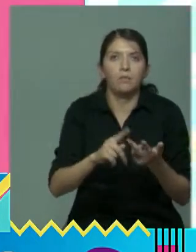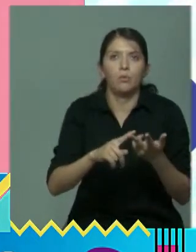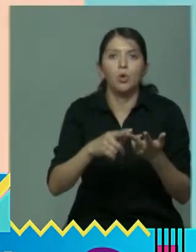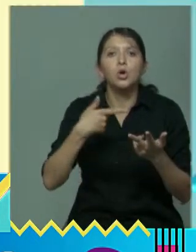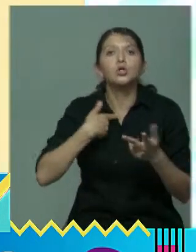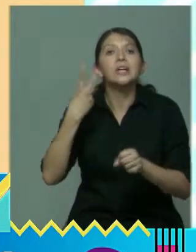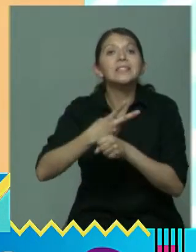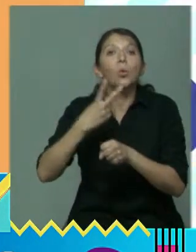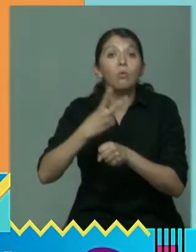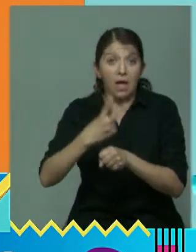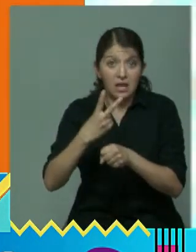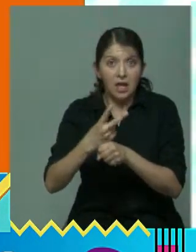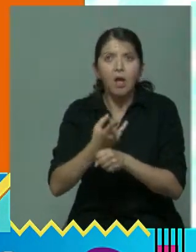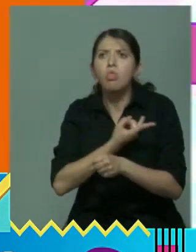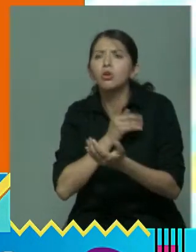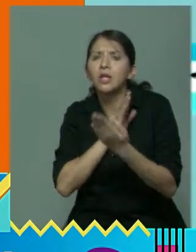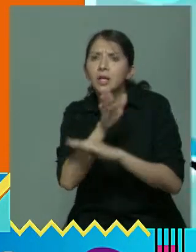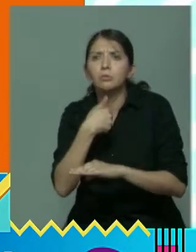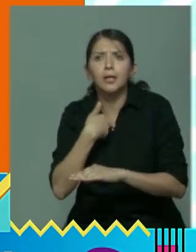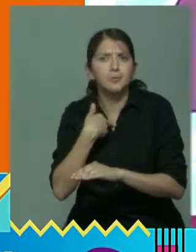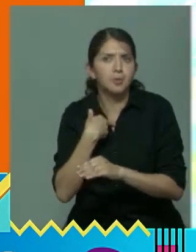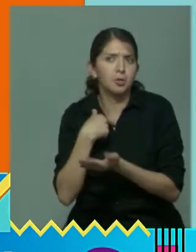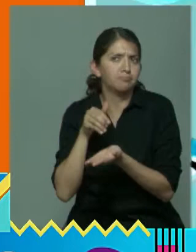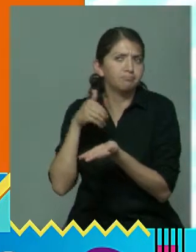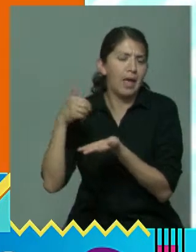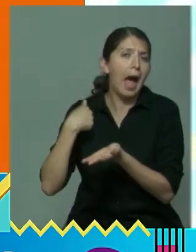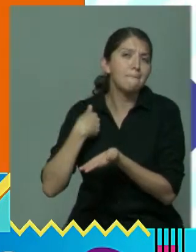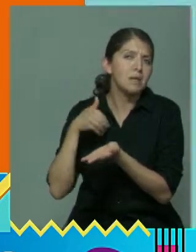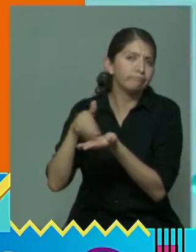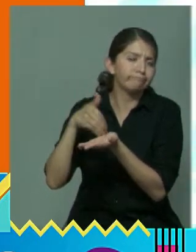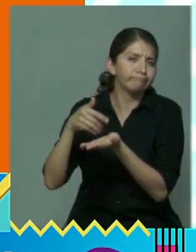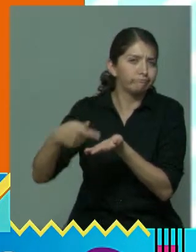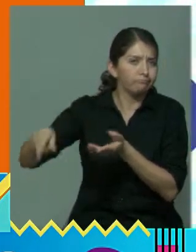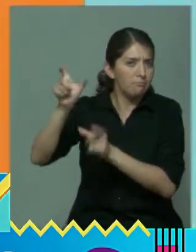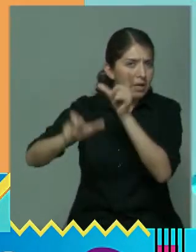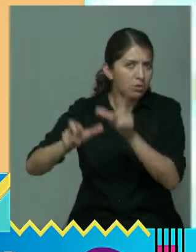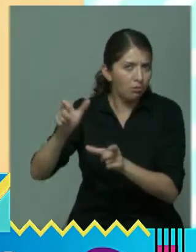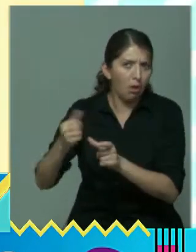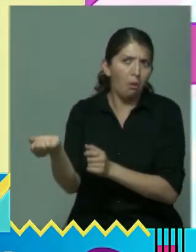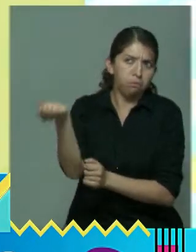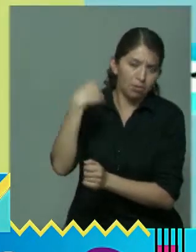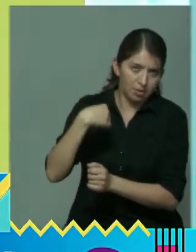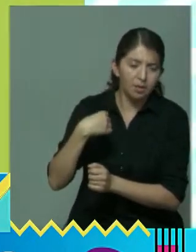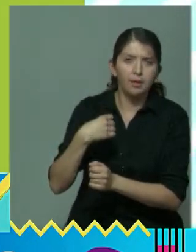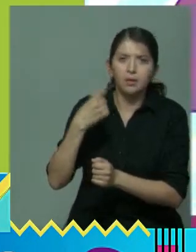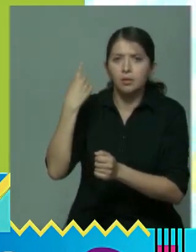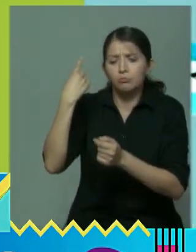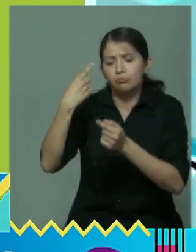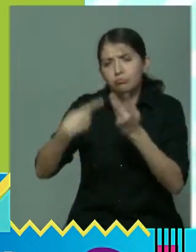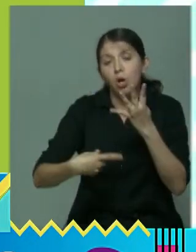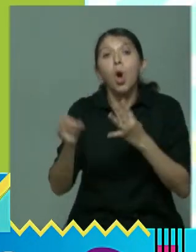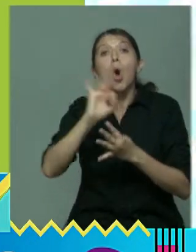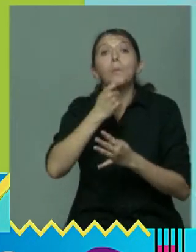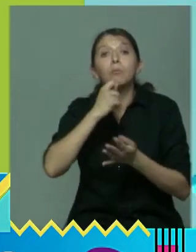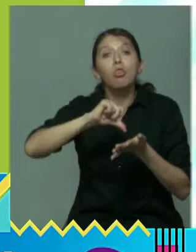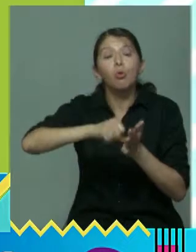la secundaria y que no me discriminen porque no terminé nunca la escuela? Preguntas como, me quisiera hacer el cambio de DNI, pero